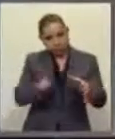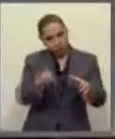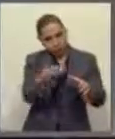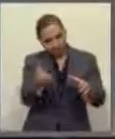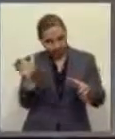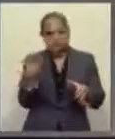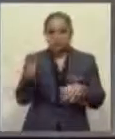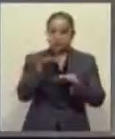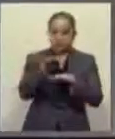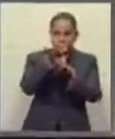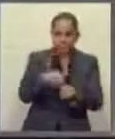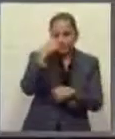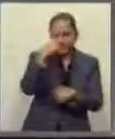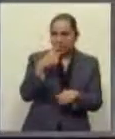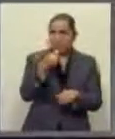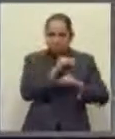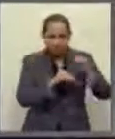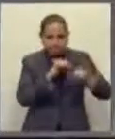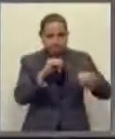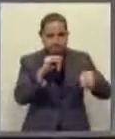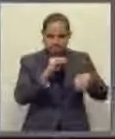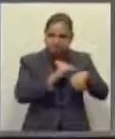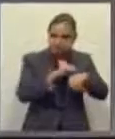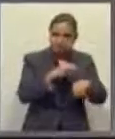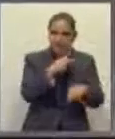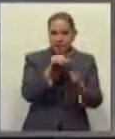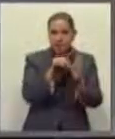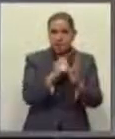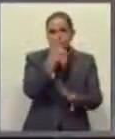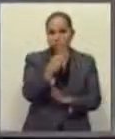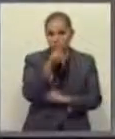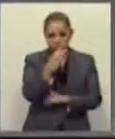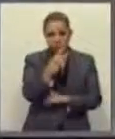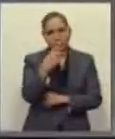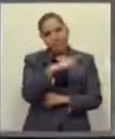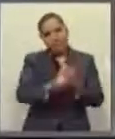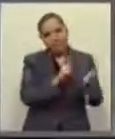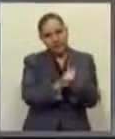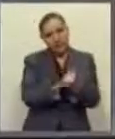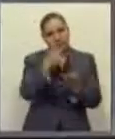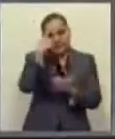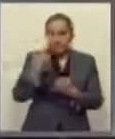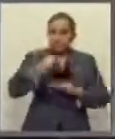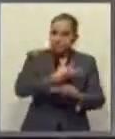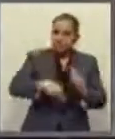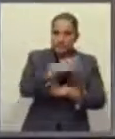la que se reforma el artículo 182 de la Ley del Desarrollo Rural Sustentable.